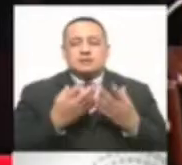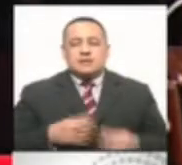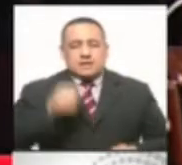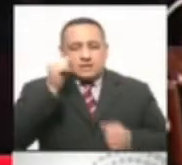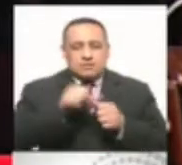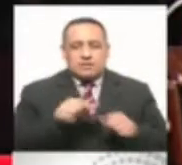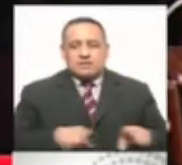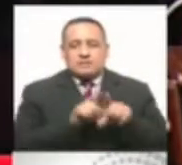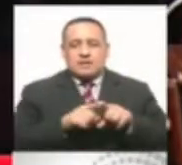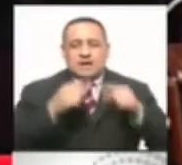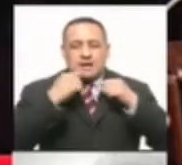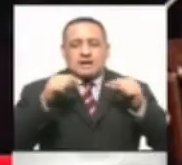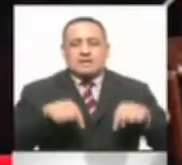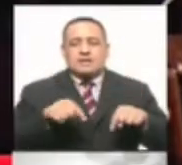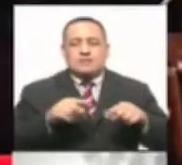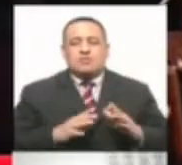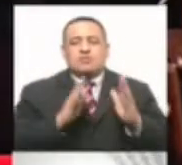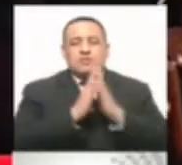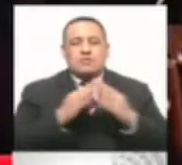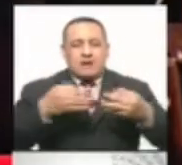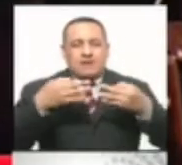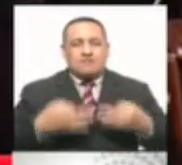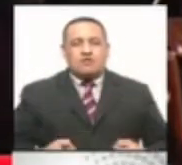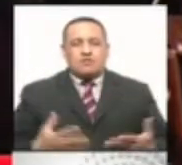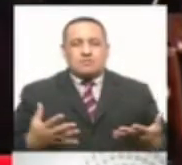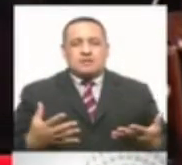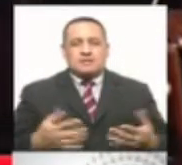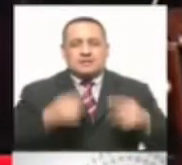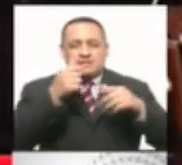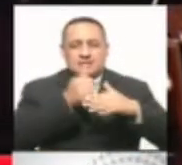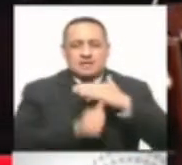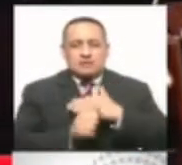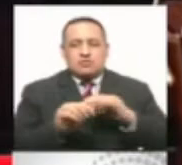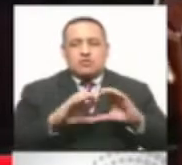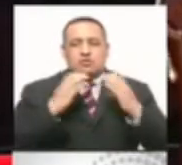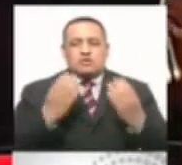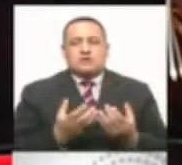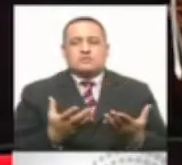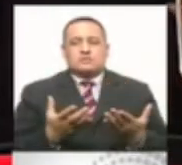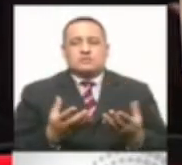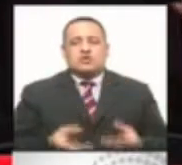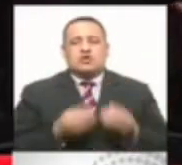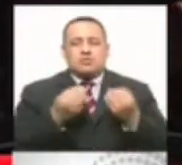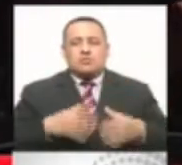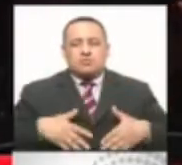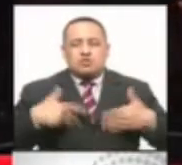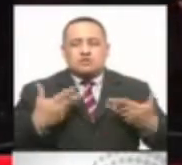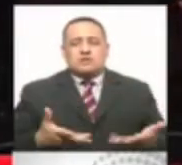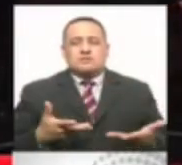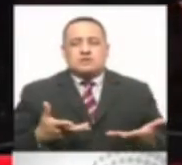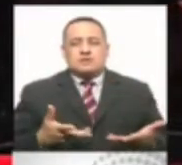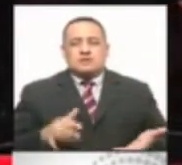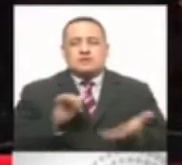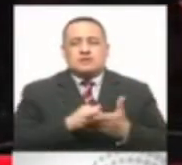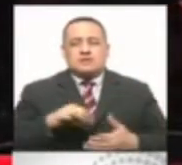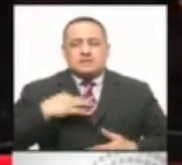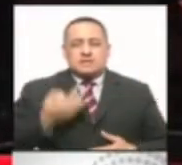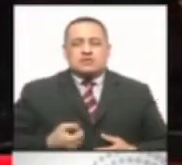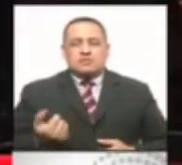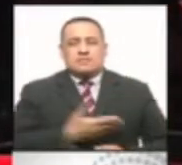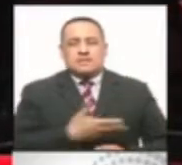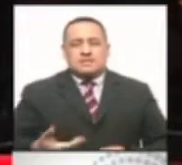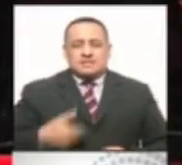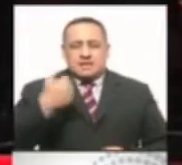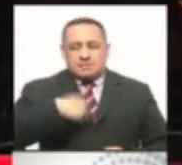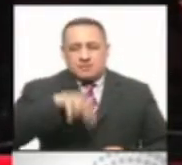hay que recordar aquí, guardar las formas en este Parlamento. ¿Cómo es posible que al señor